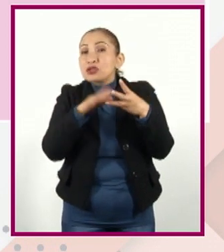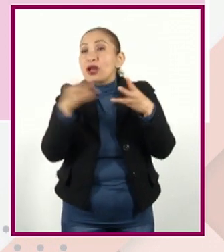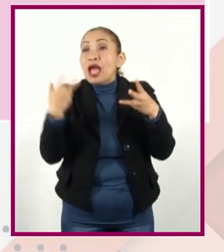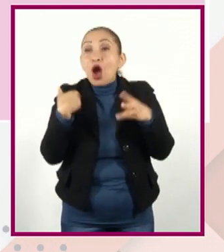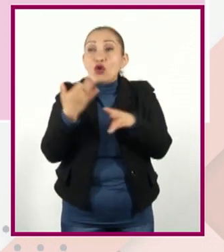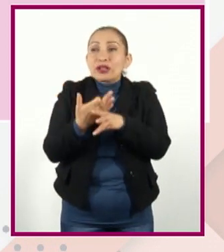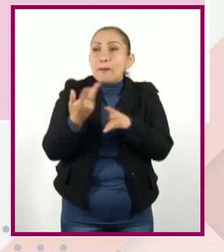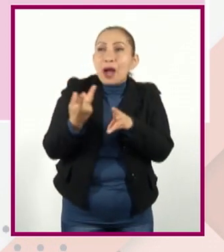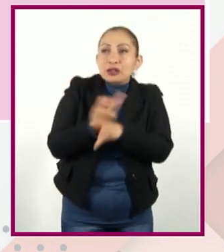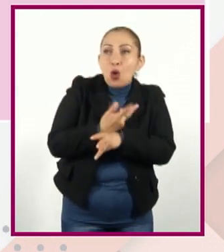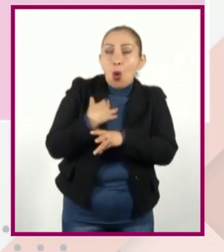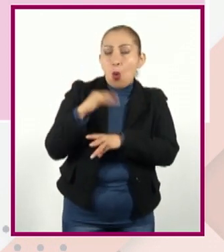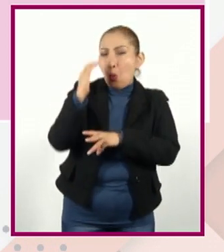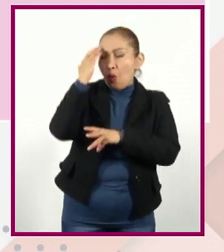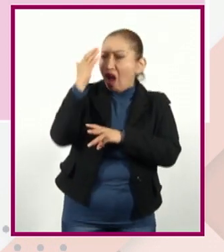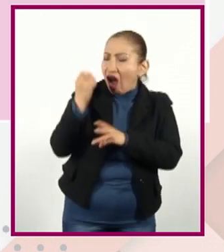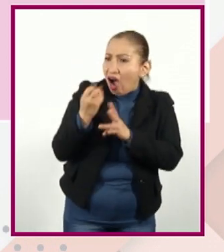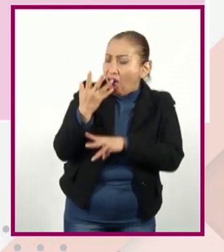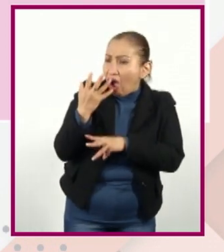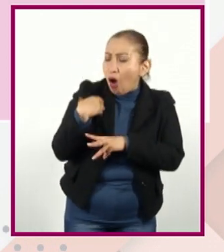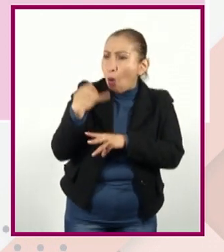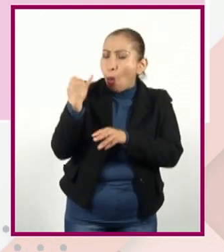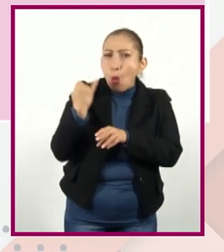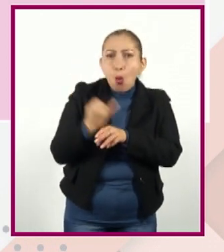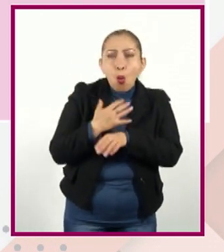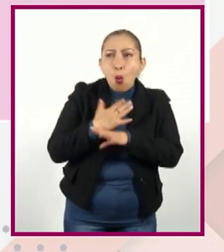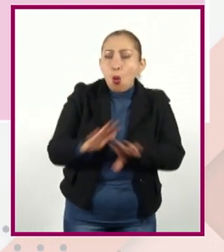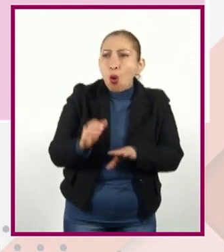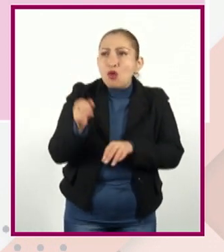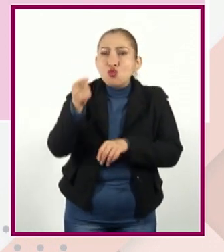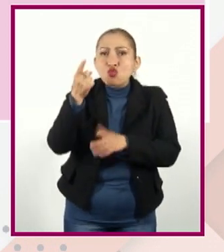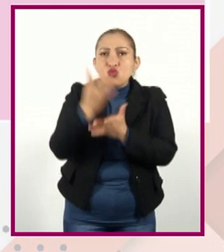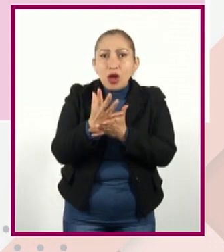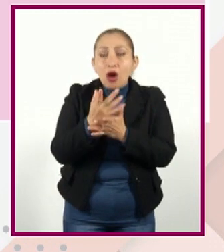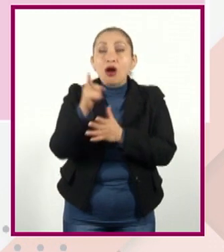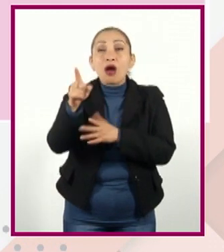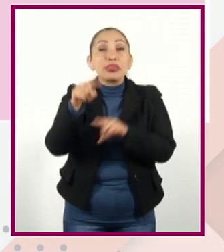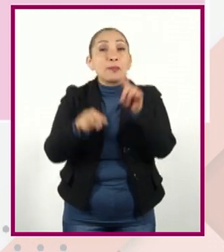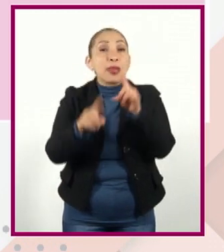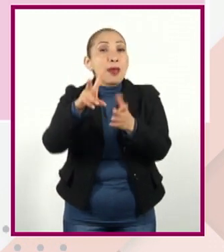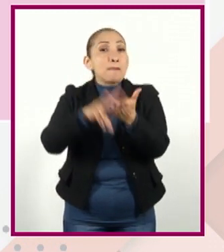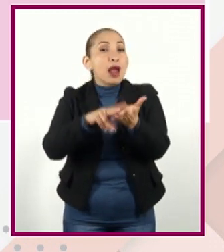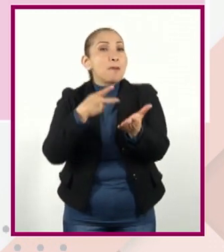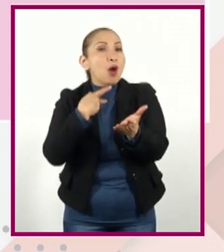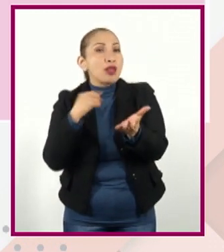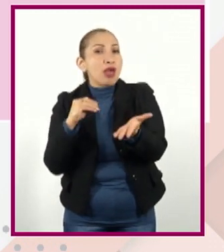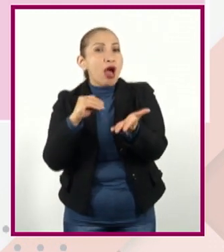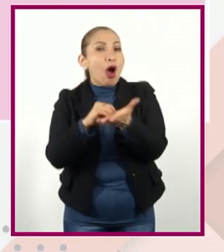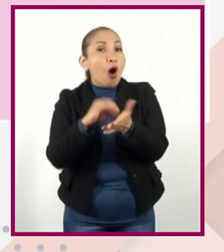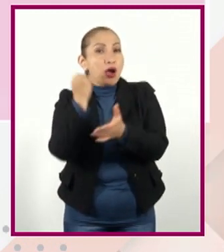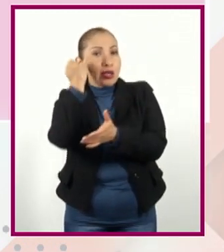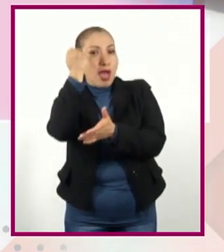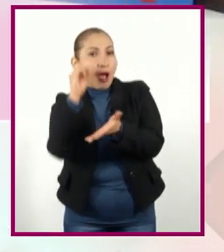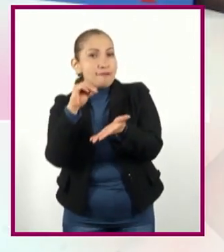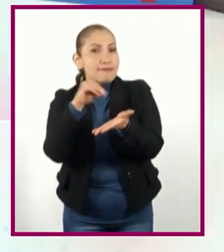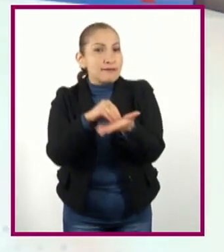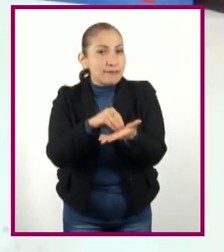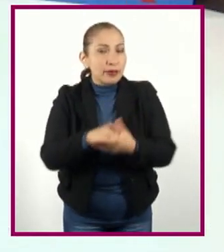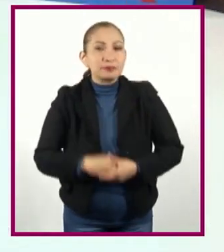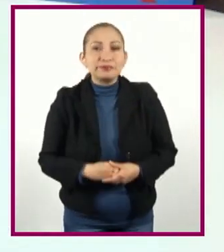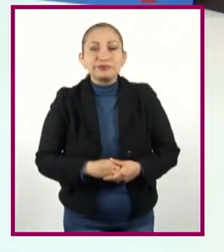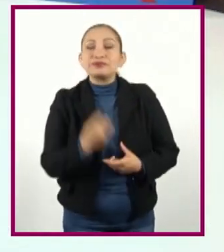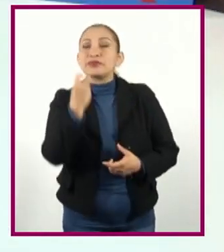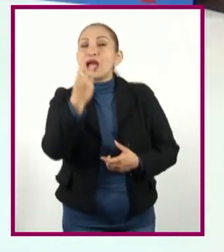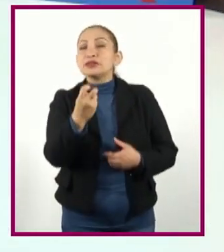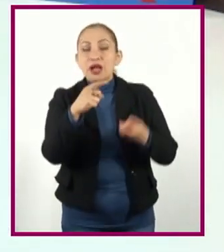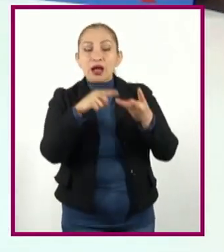actual, desconocido, inédito, de interés general con determinado valor político o ideológico. A